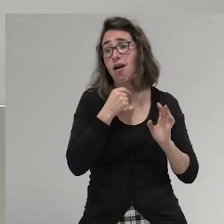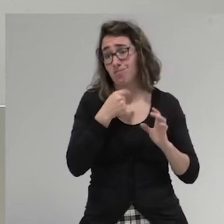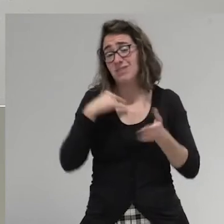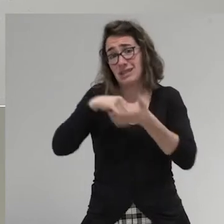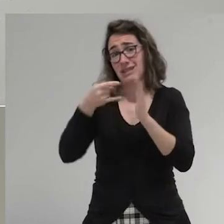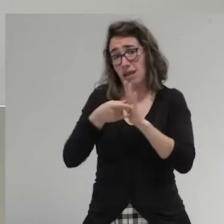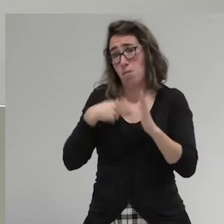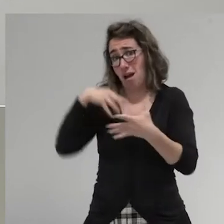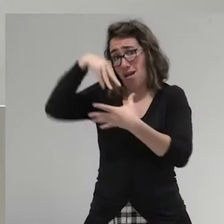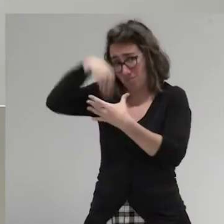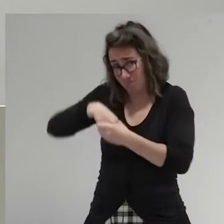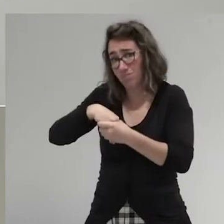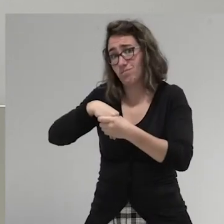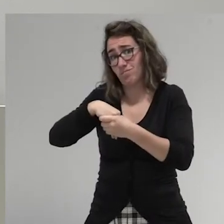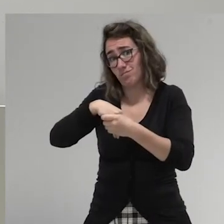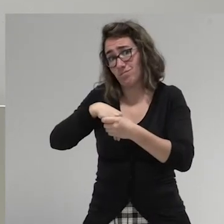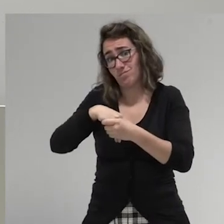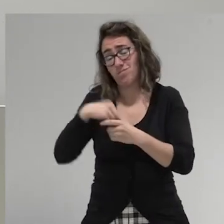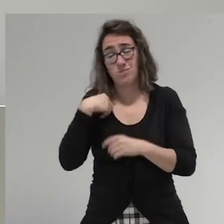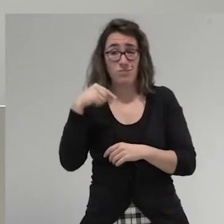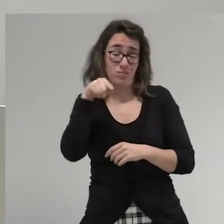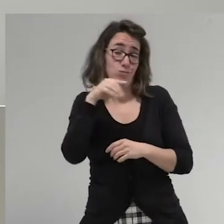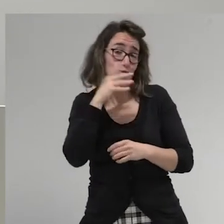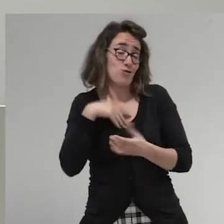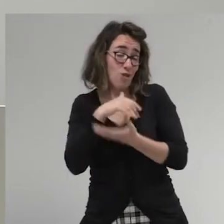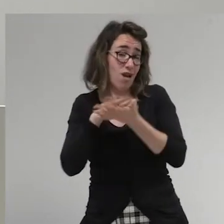sistema o yo por ahí, sí.